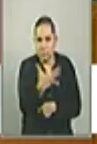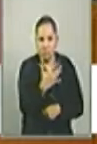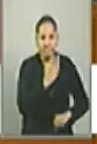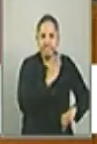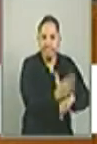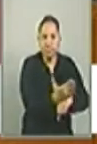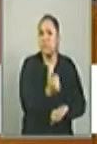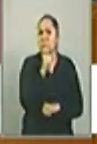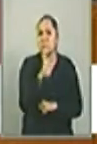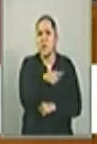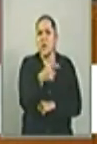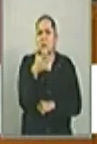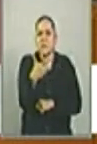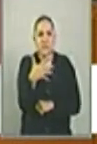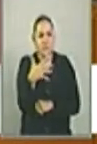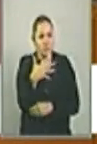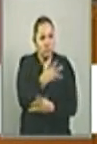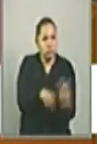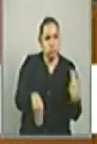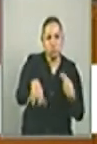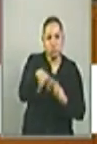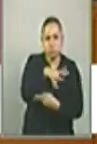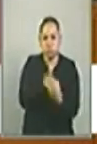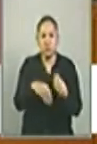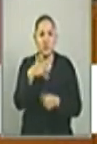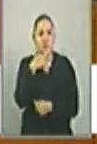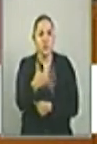se convierten en un atractivo para